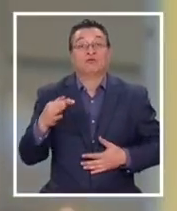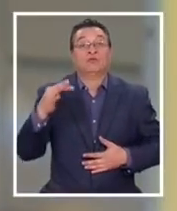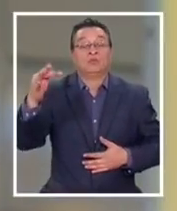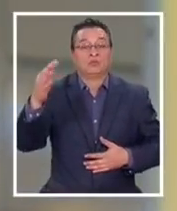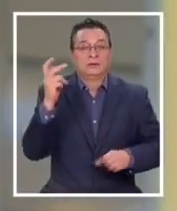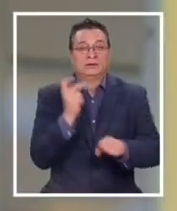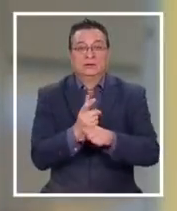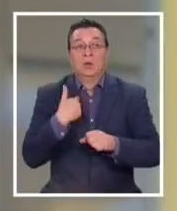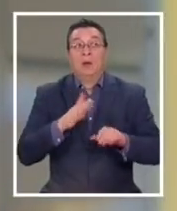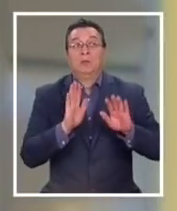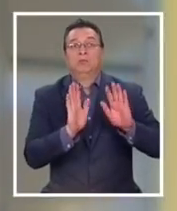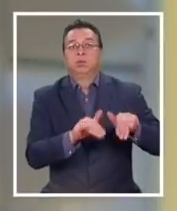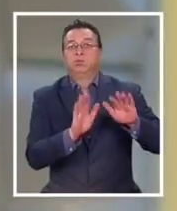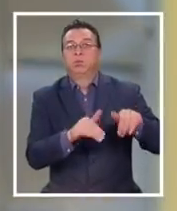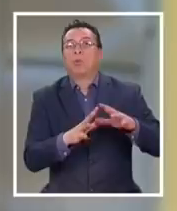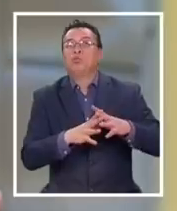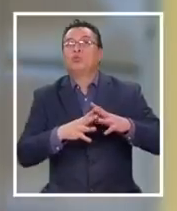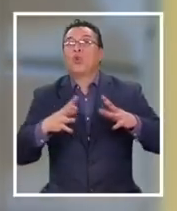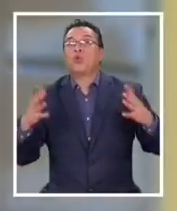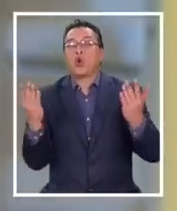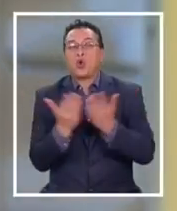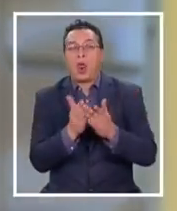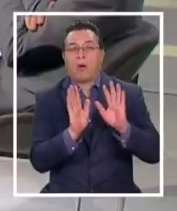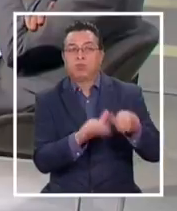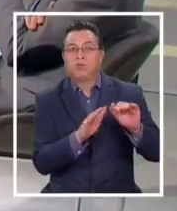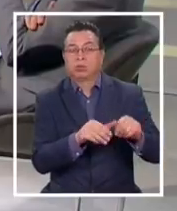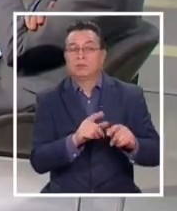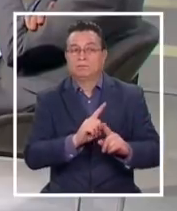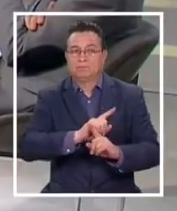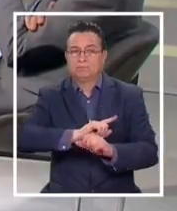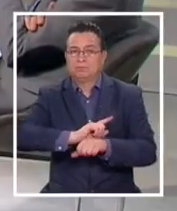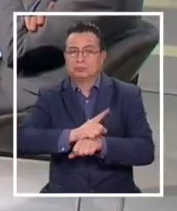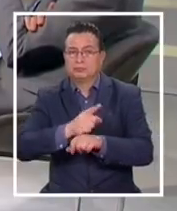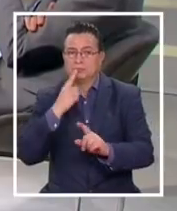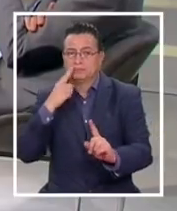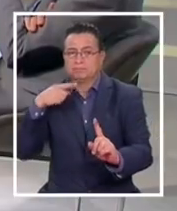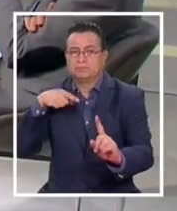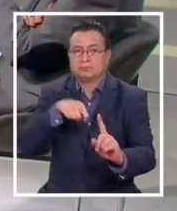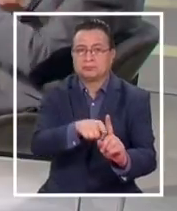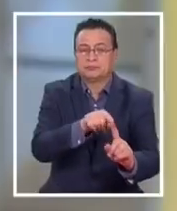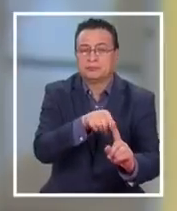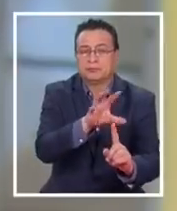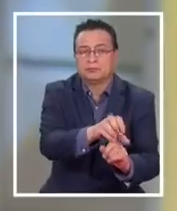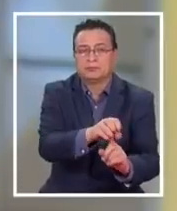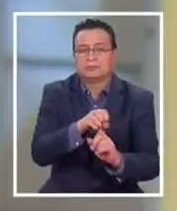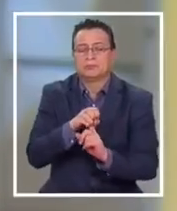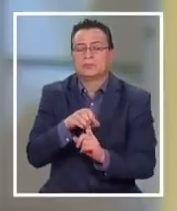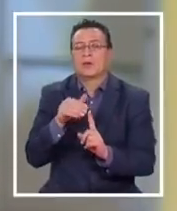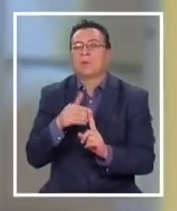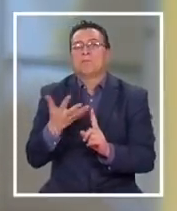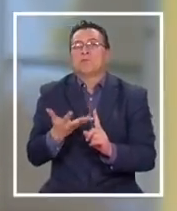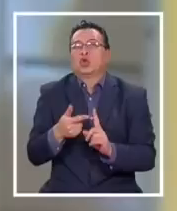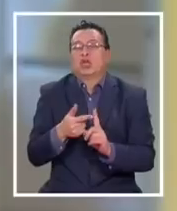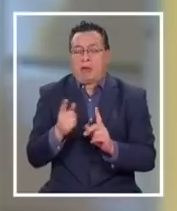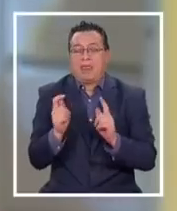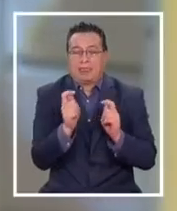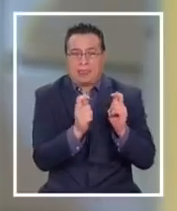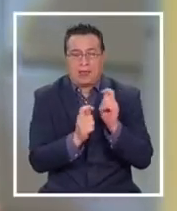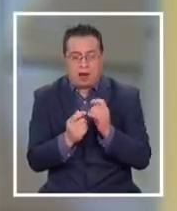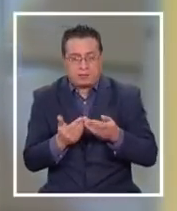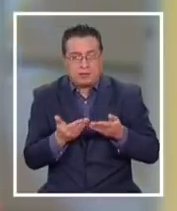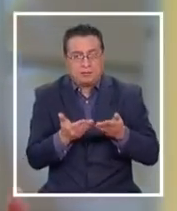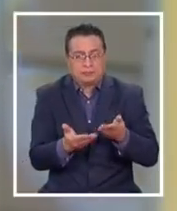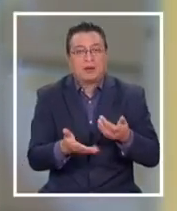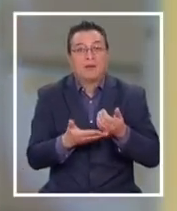ejemplo, inasistencia reiterada al colegio, inmediatamente entramos con una terapia, también con evidencia, pero que es